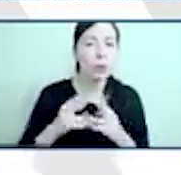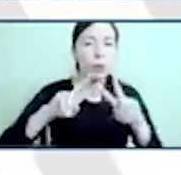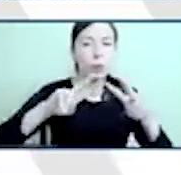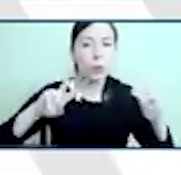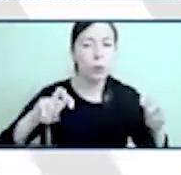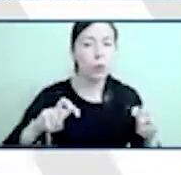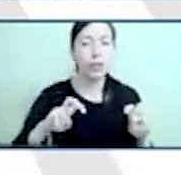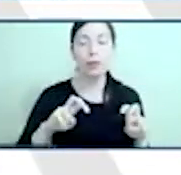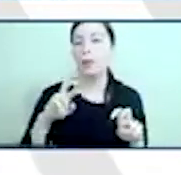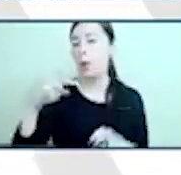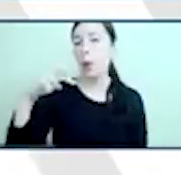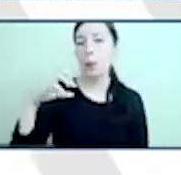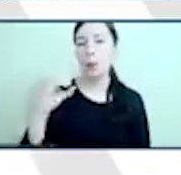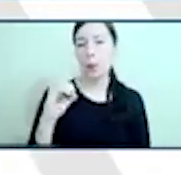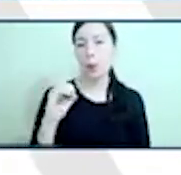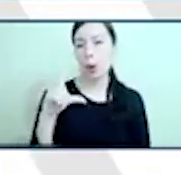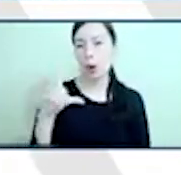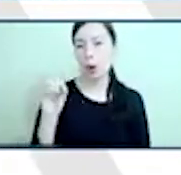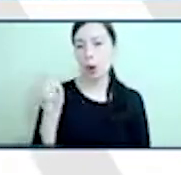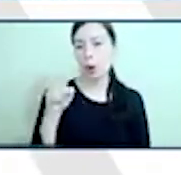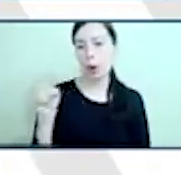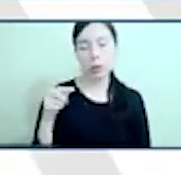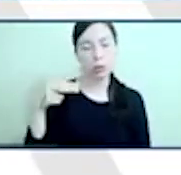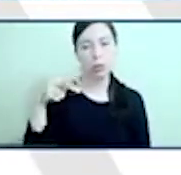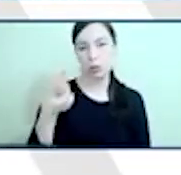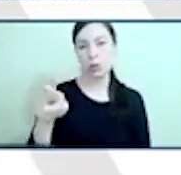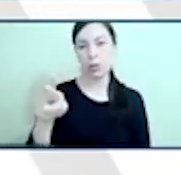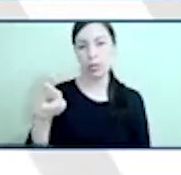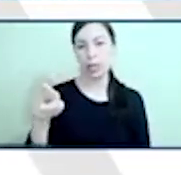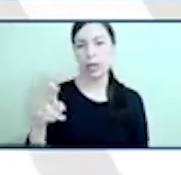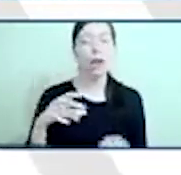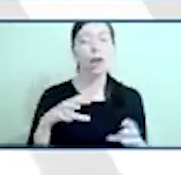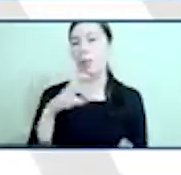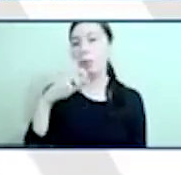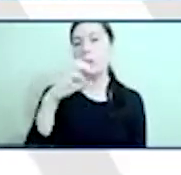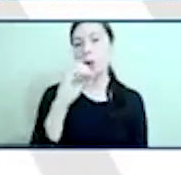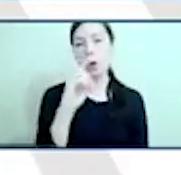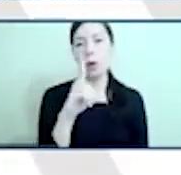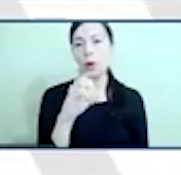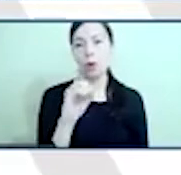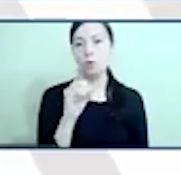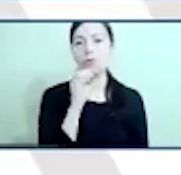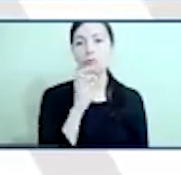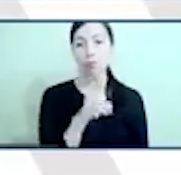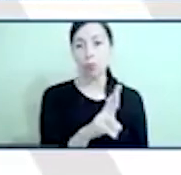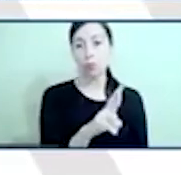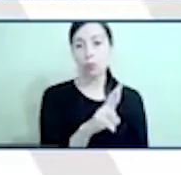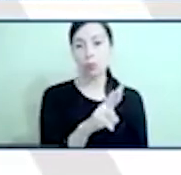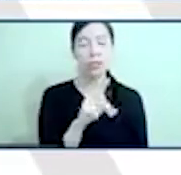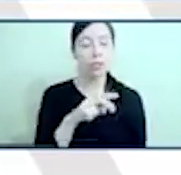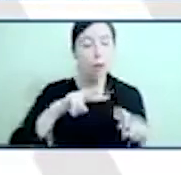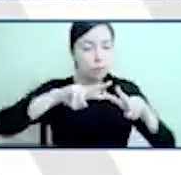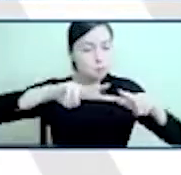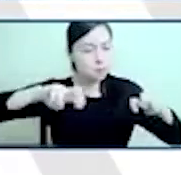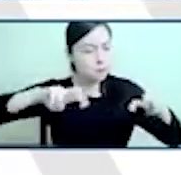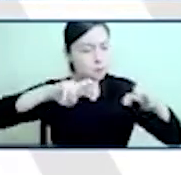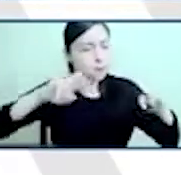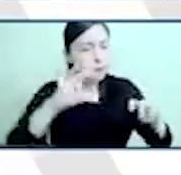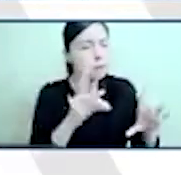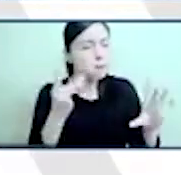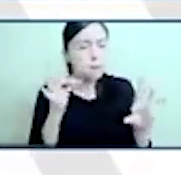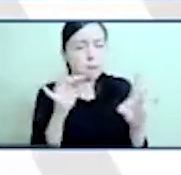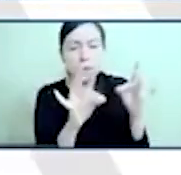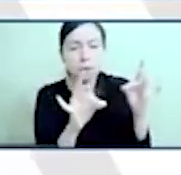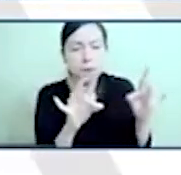los polos, es decir, sobre lo que pasaba en el Polo Norte, lo que pasaba en el Polo Sur, en relación a avances científicos de los estudios de estos